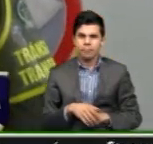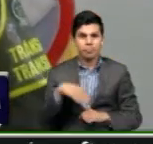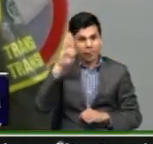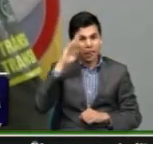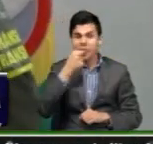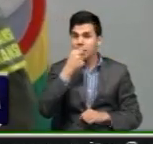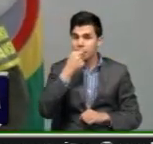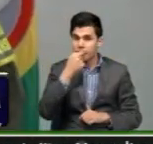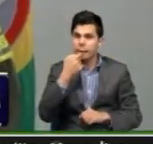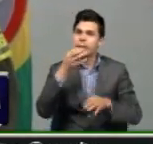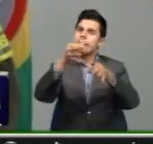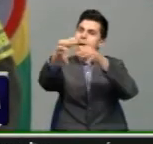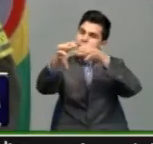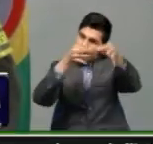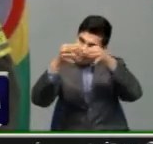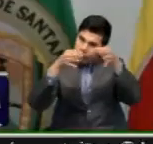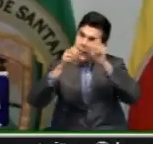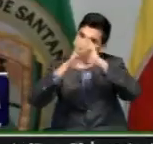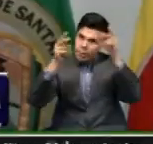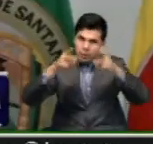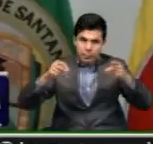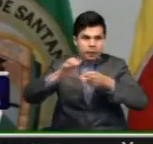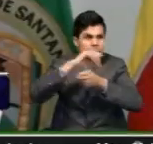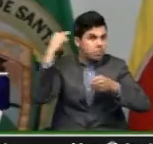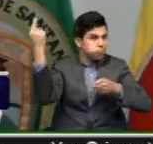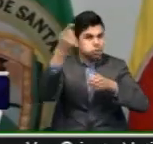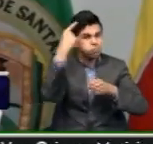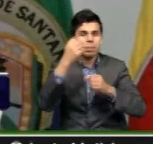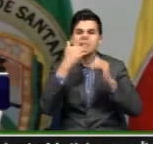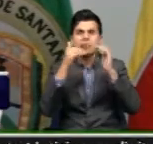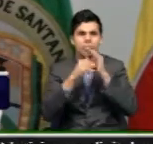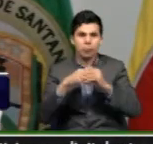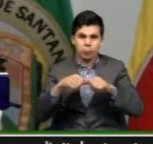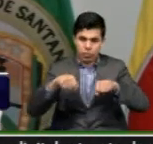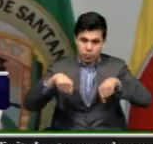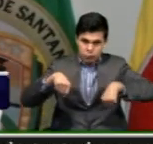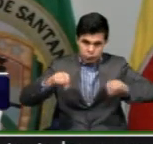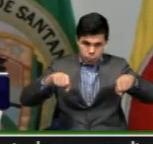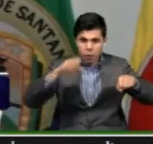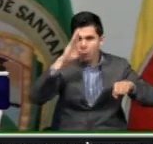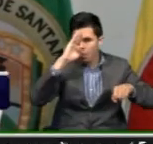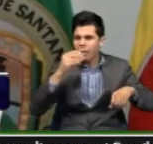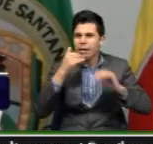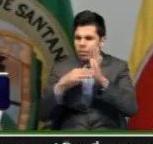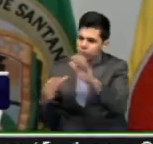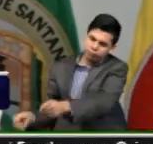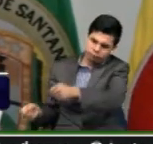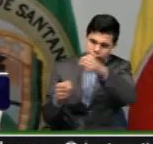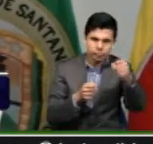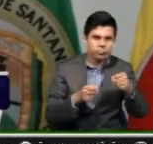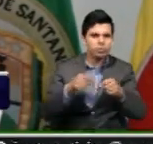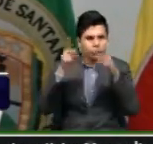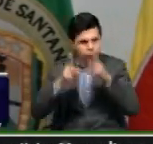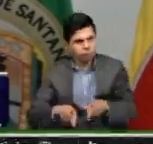es necesario aclararle a la ciudadanía que cuando se realice un procedimiento, primero que todo debe